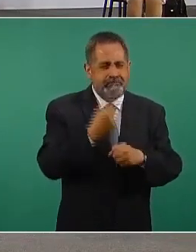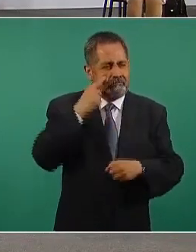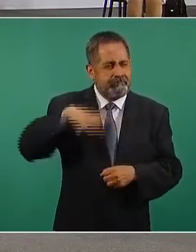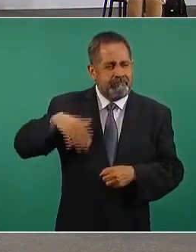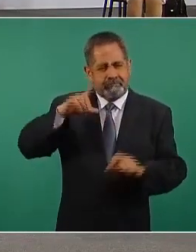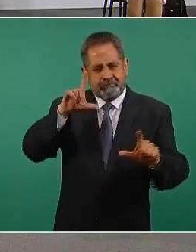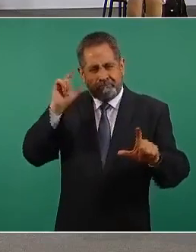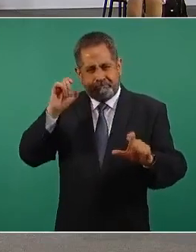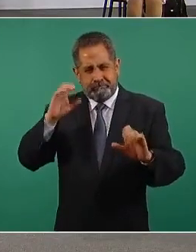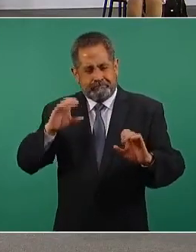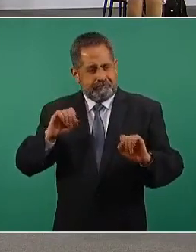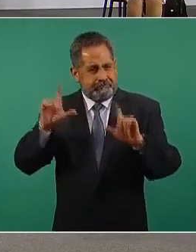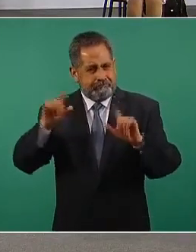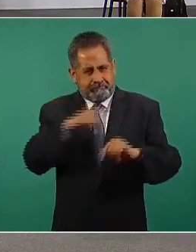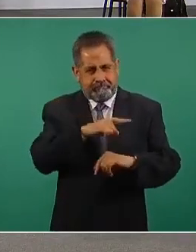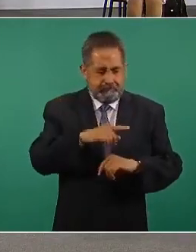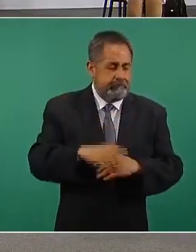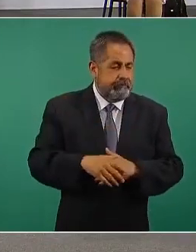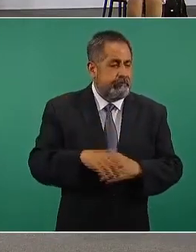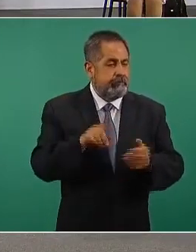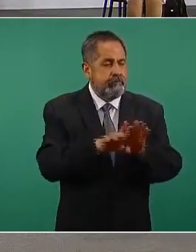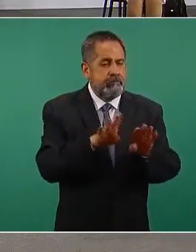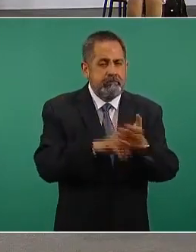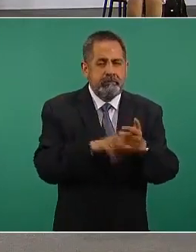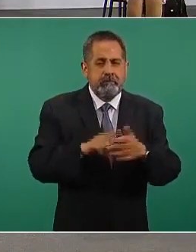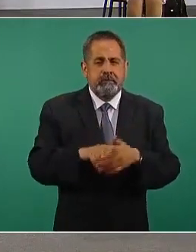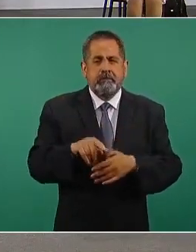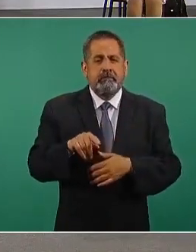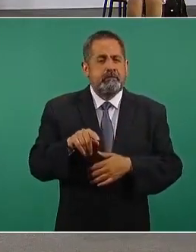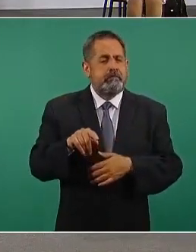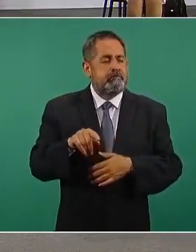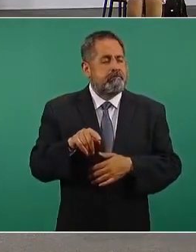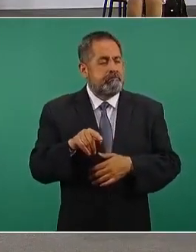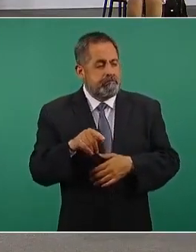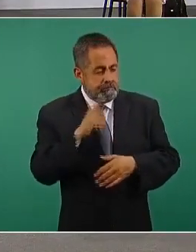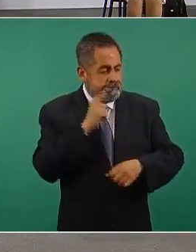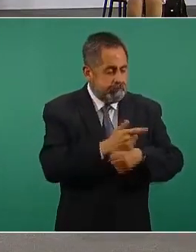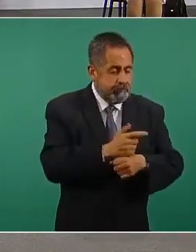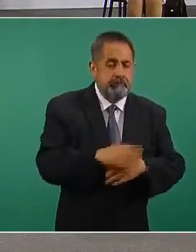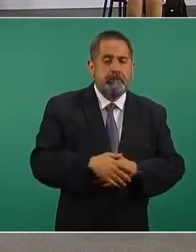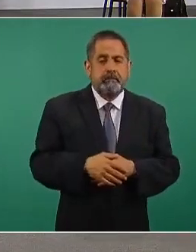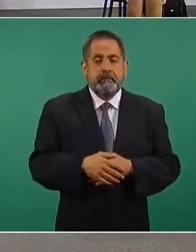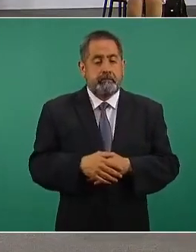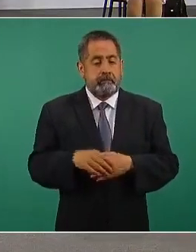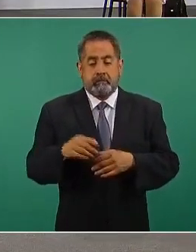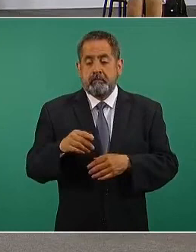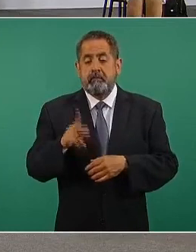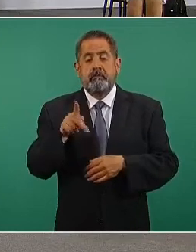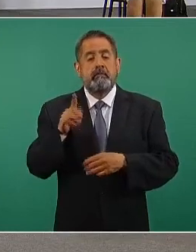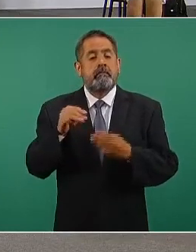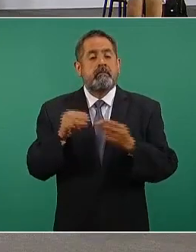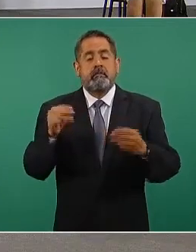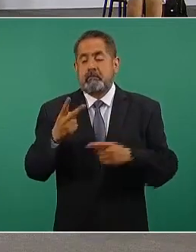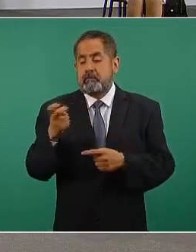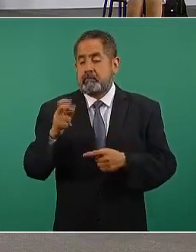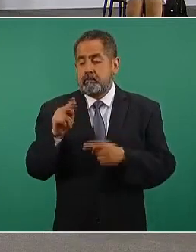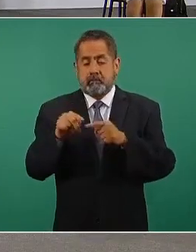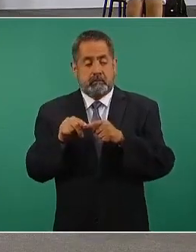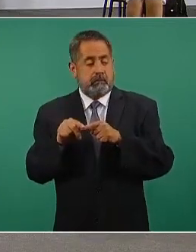momento, hacia el interior del ducto de 16 pulgadas Tuxpan-Azcapotzalco. Se corrió del kilómetro 280